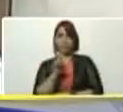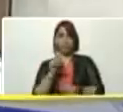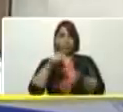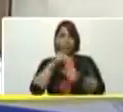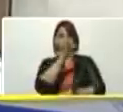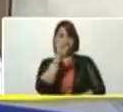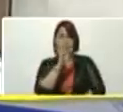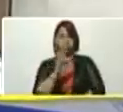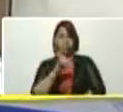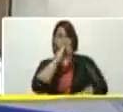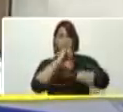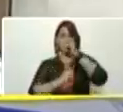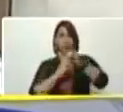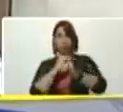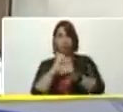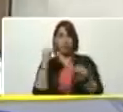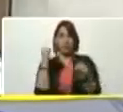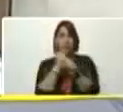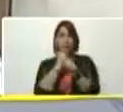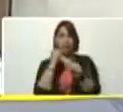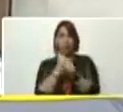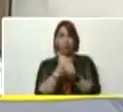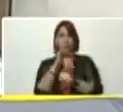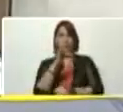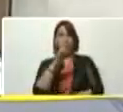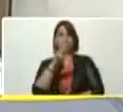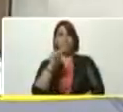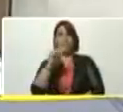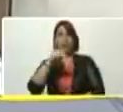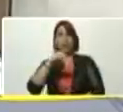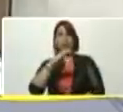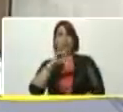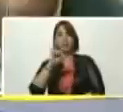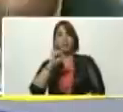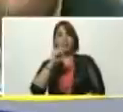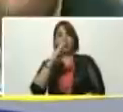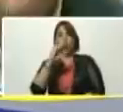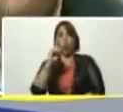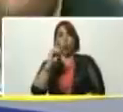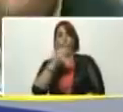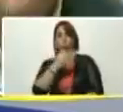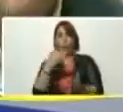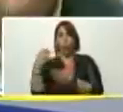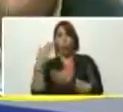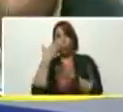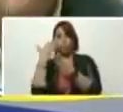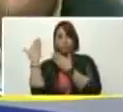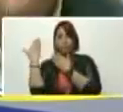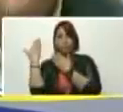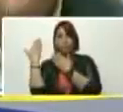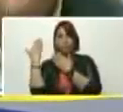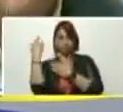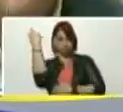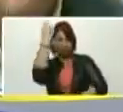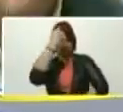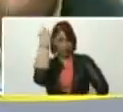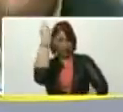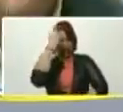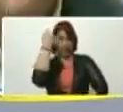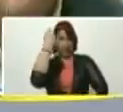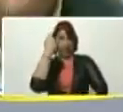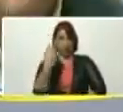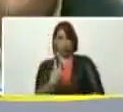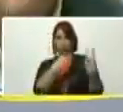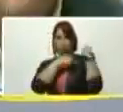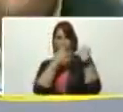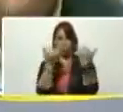Federación Internacional de Trabajadores, Francisco Torrealba, llanero de pura cepa, de